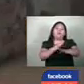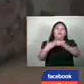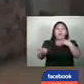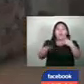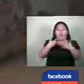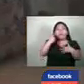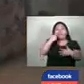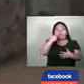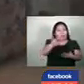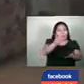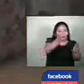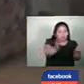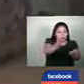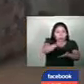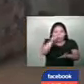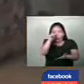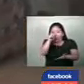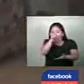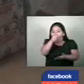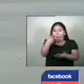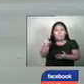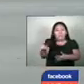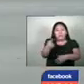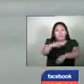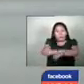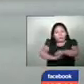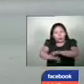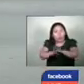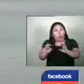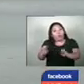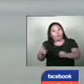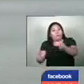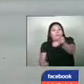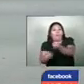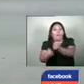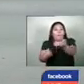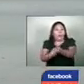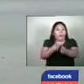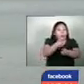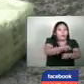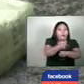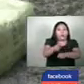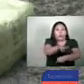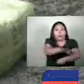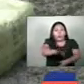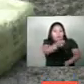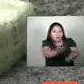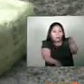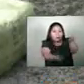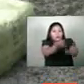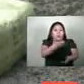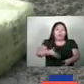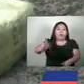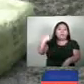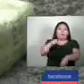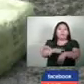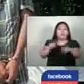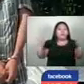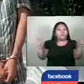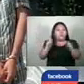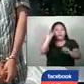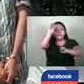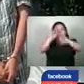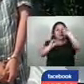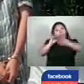incautación de droga, la captura de homicidas y el apoyo al cuerpo de bomberos para sofocar incendios durante las festividades de Navidad